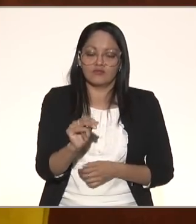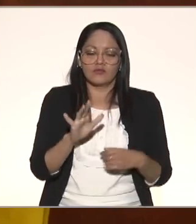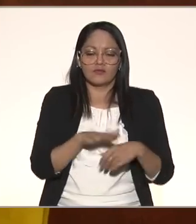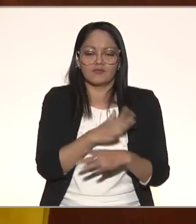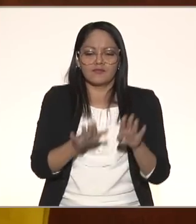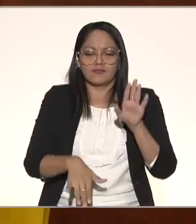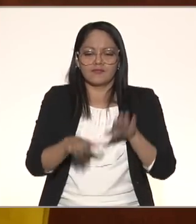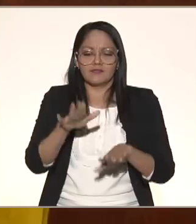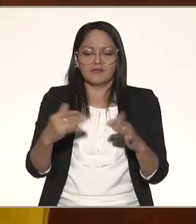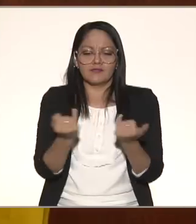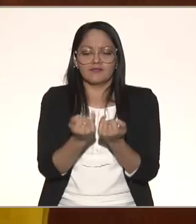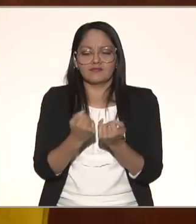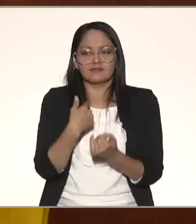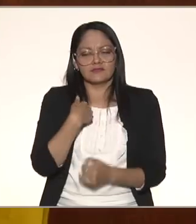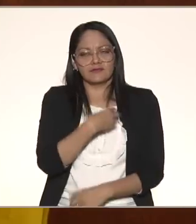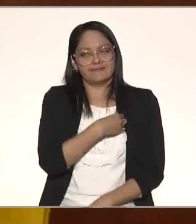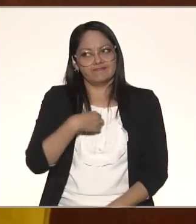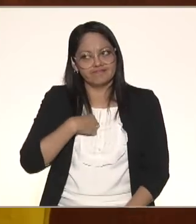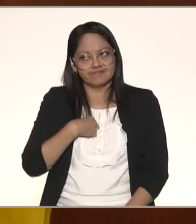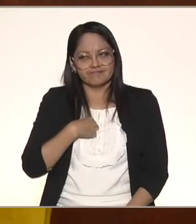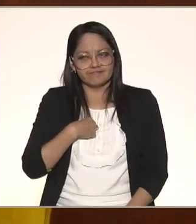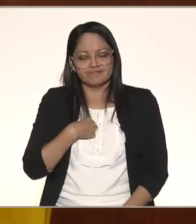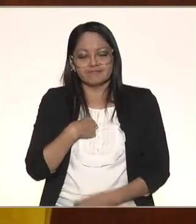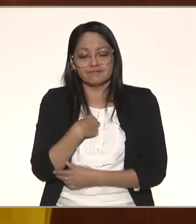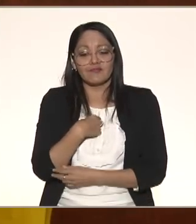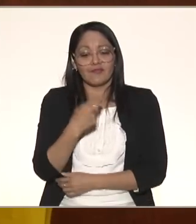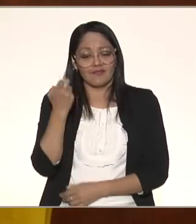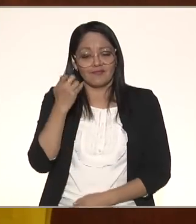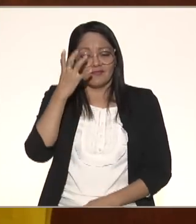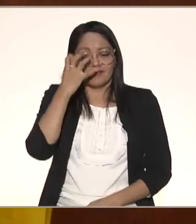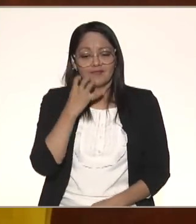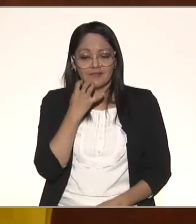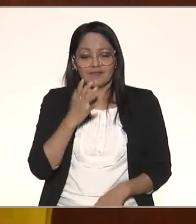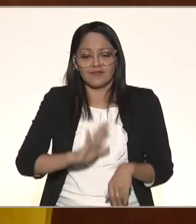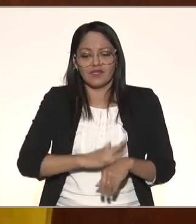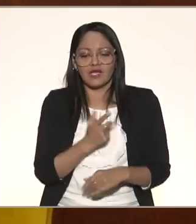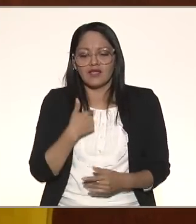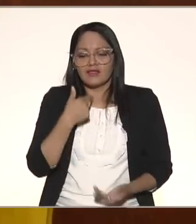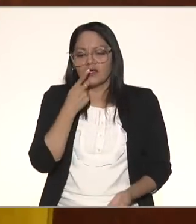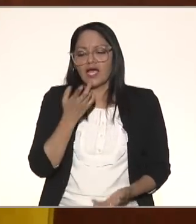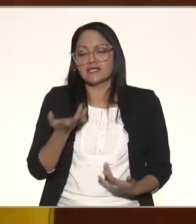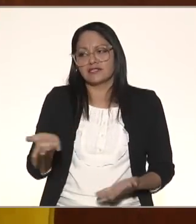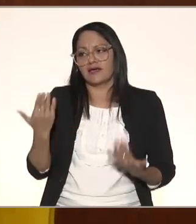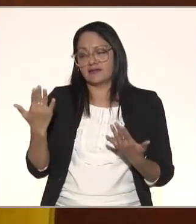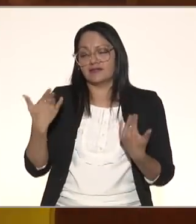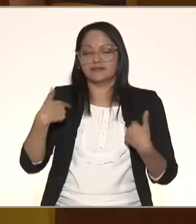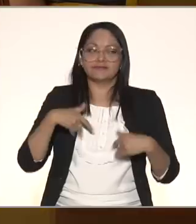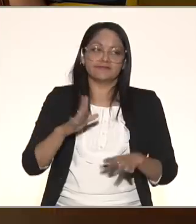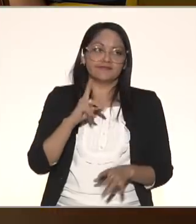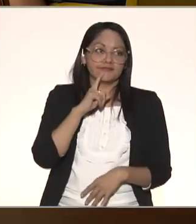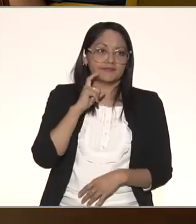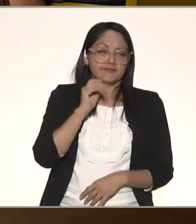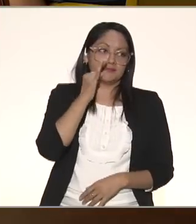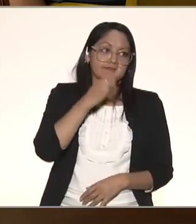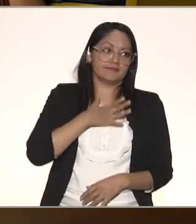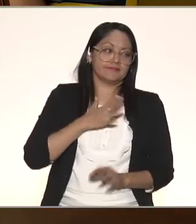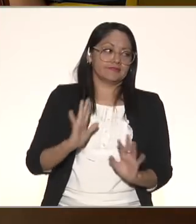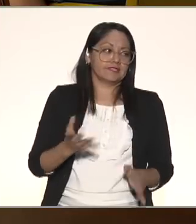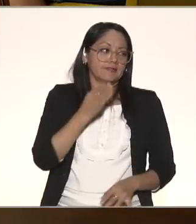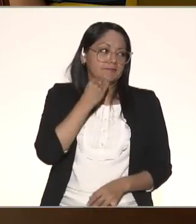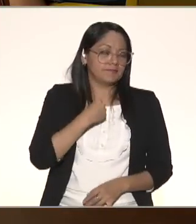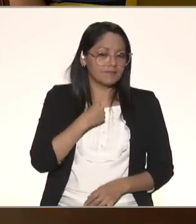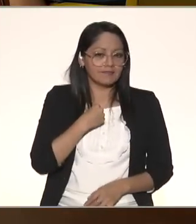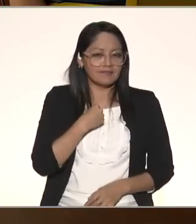vemos hasta como obligación ¿no? y eso es lo más triste porque es bueno pues ya ándale ahí me avisas ¿no? o sea